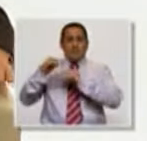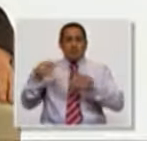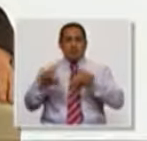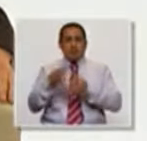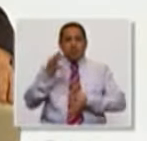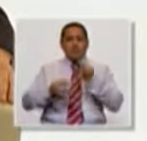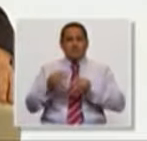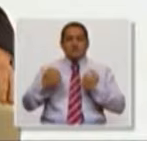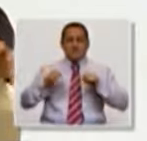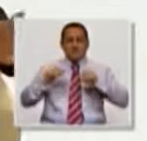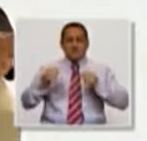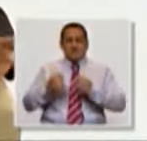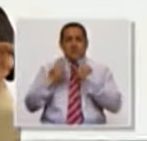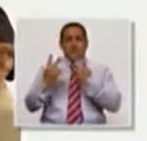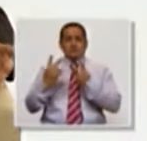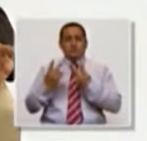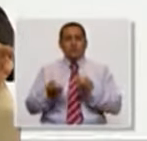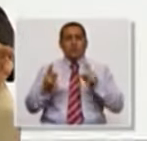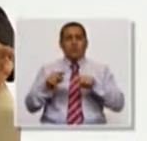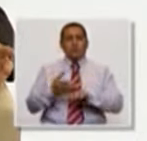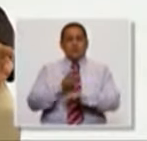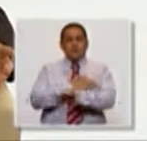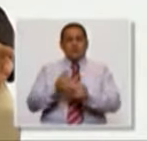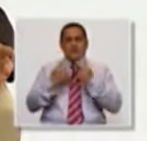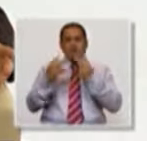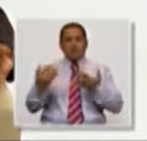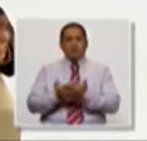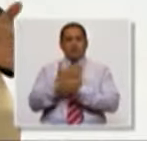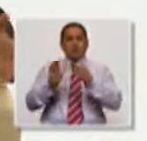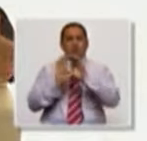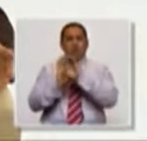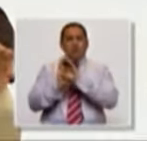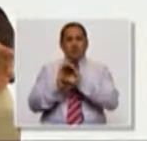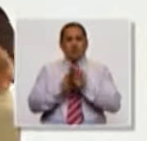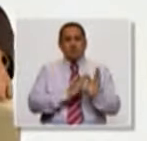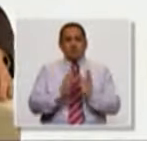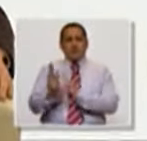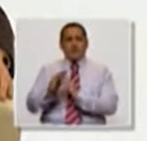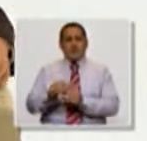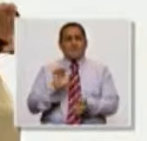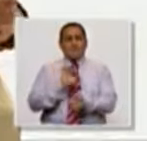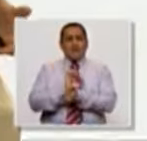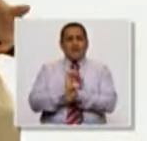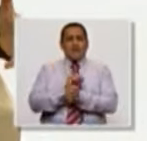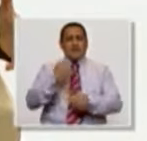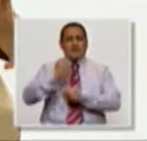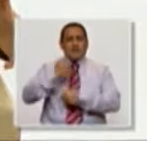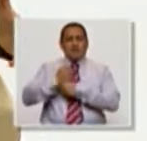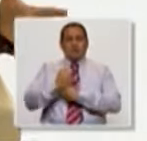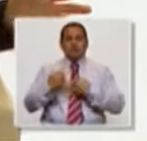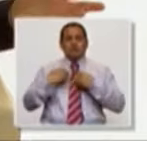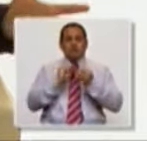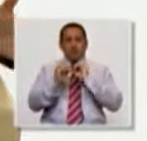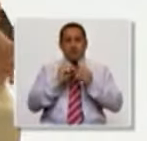se ha visto cuando hemos tenido los nuevos códigos procesales, penal y laboral, por ejemplo. Entonces yo defino reglas